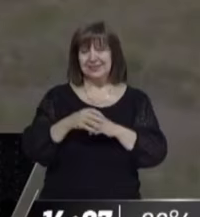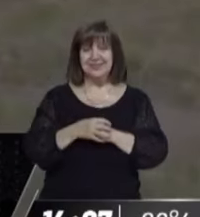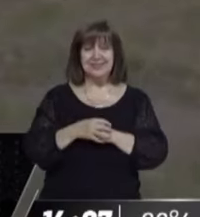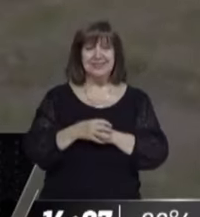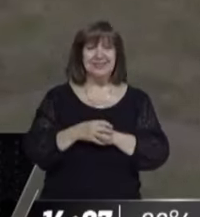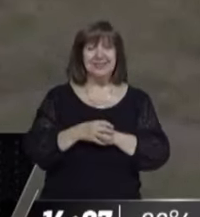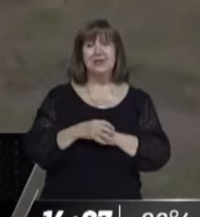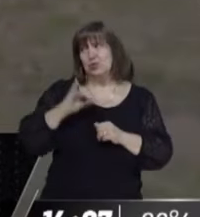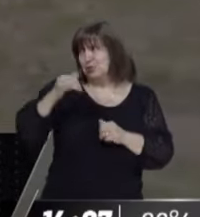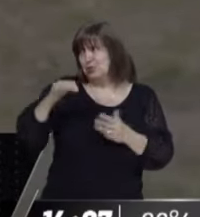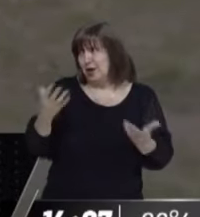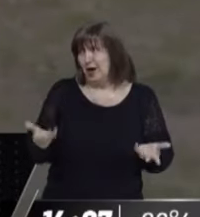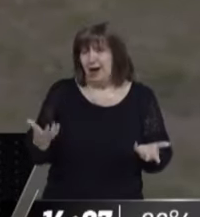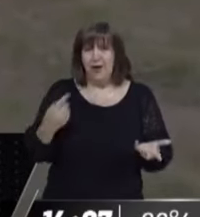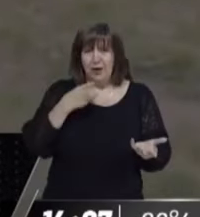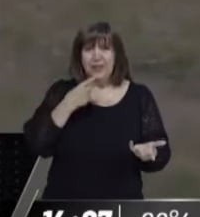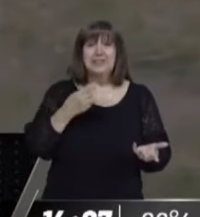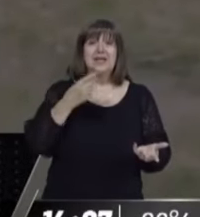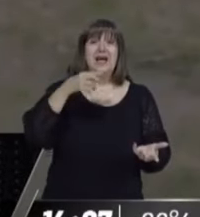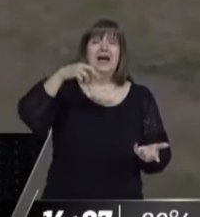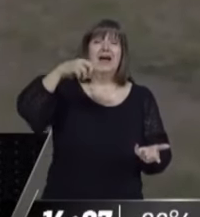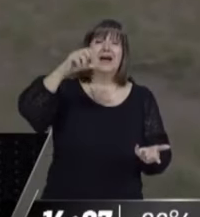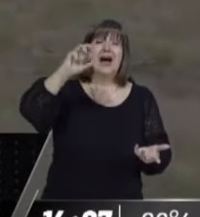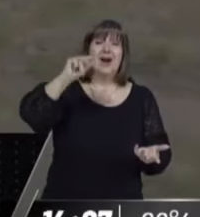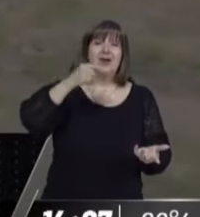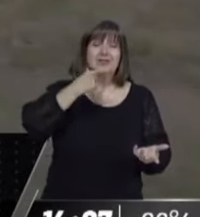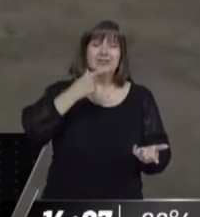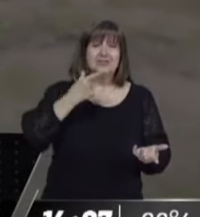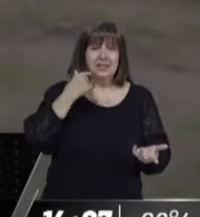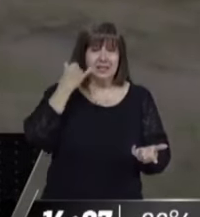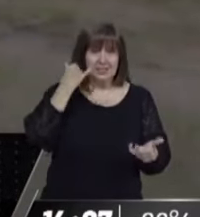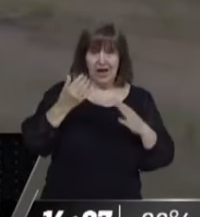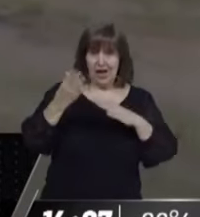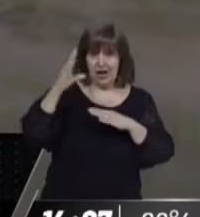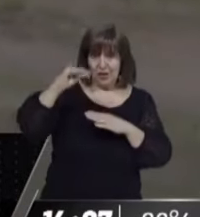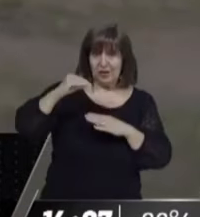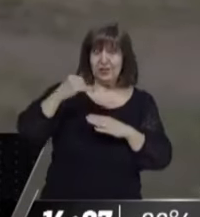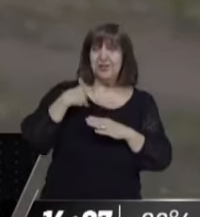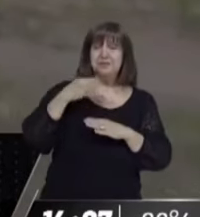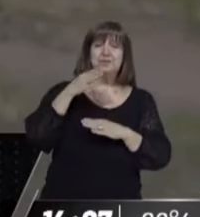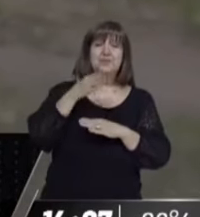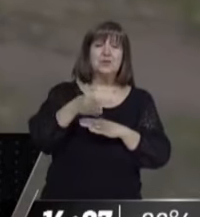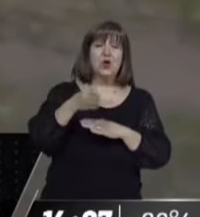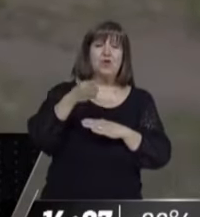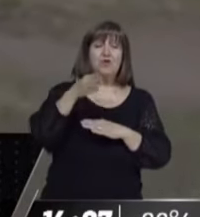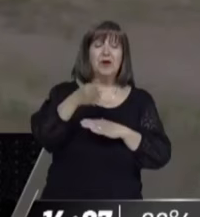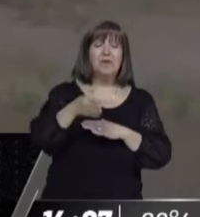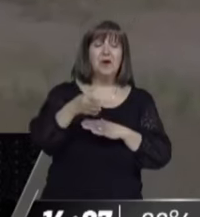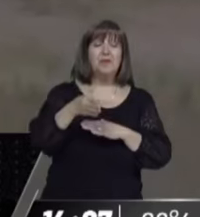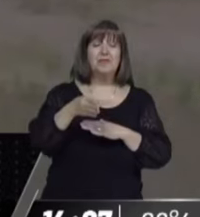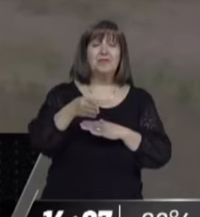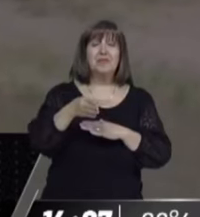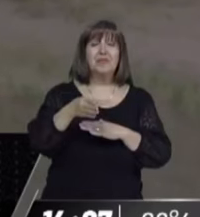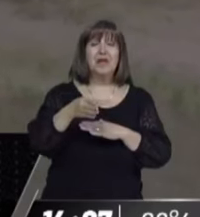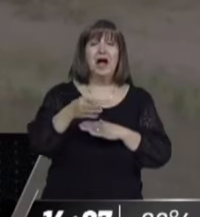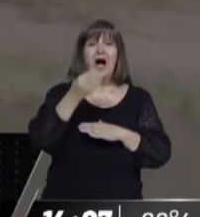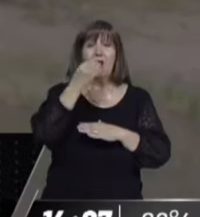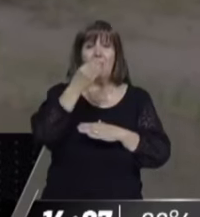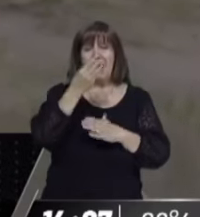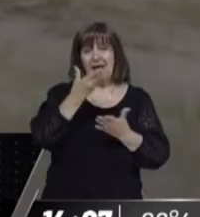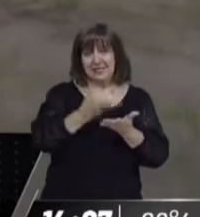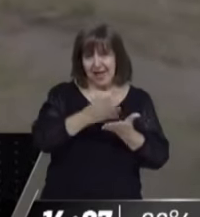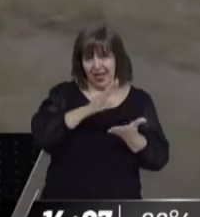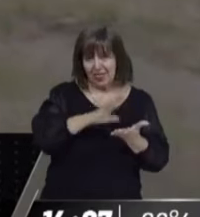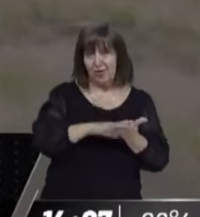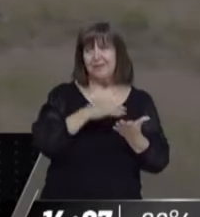No, sin duda. La gente, anoche nosotros pasamos para al sur del departamento, fuimos puestos a comer un asado